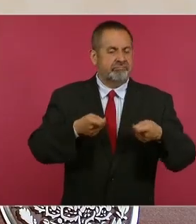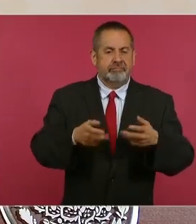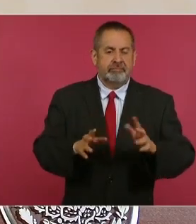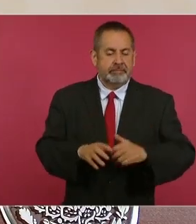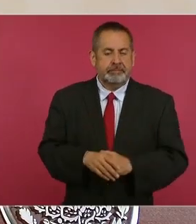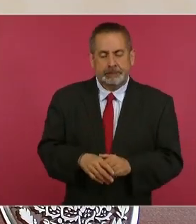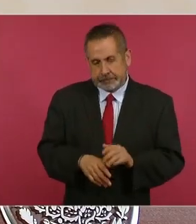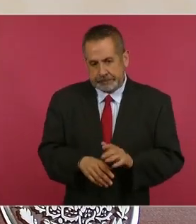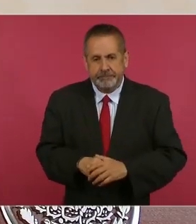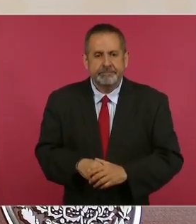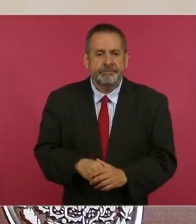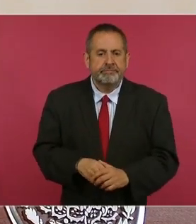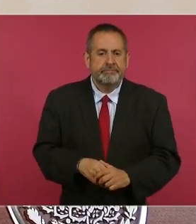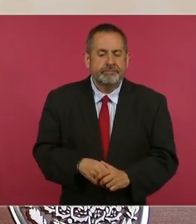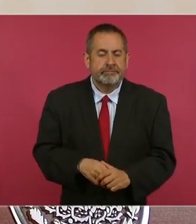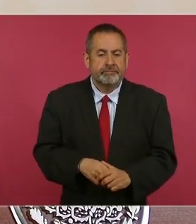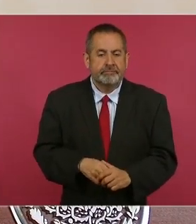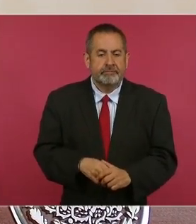Entonces,